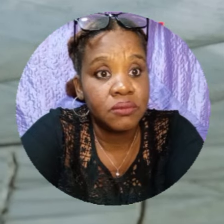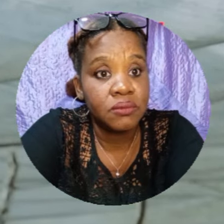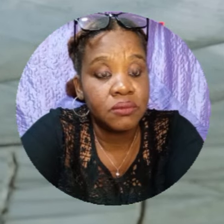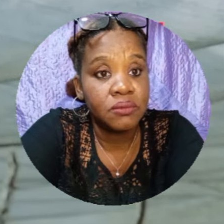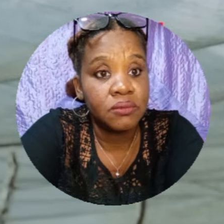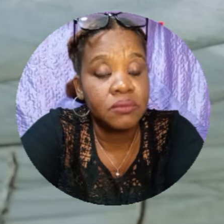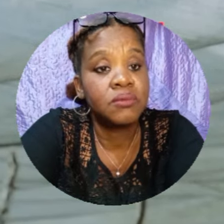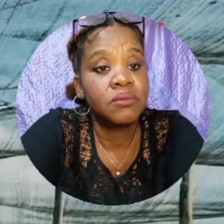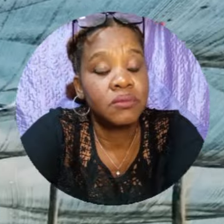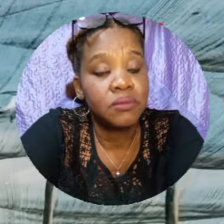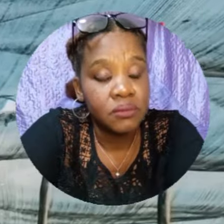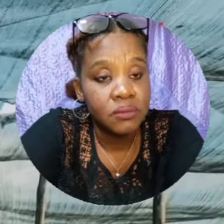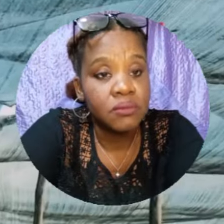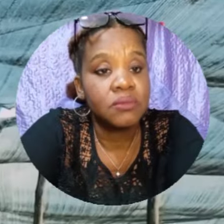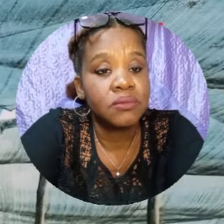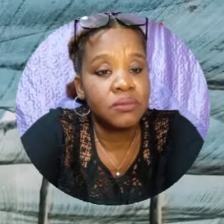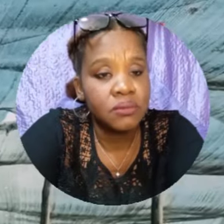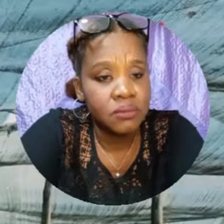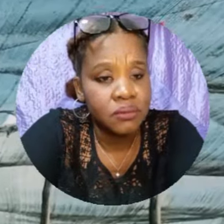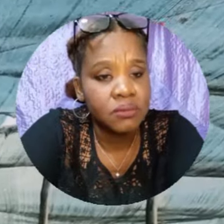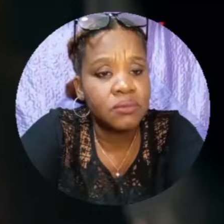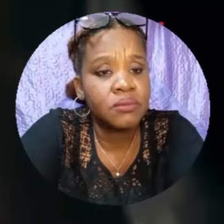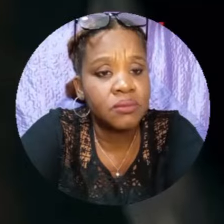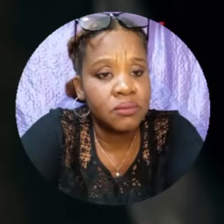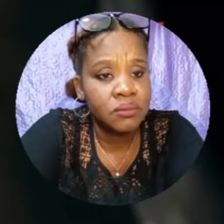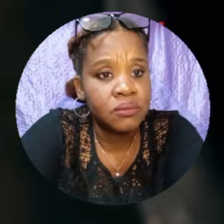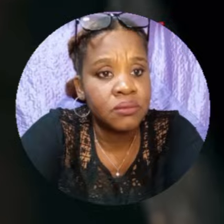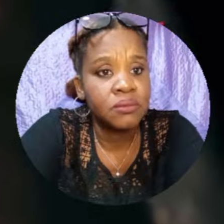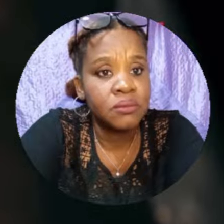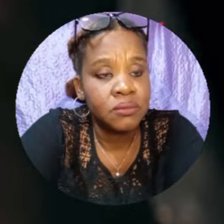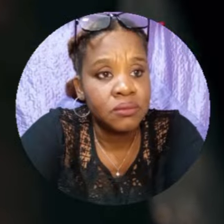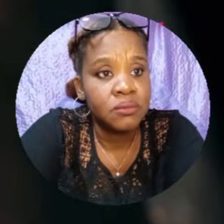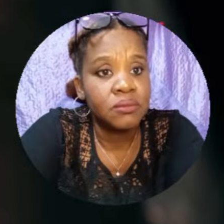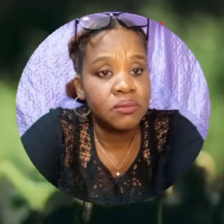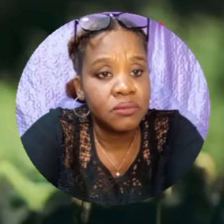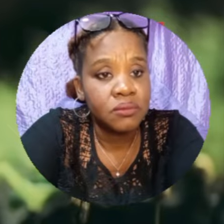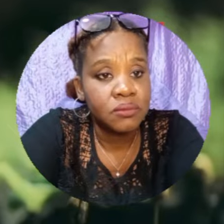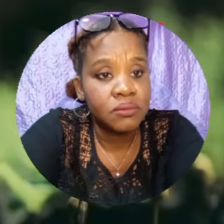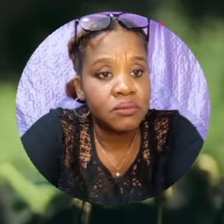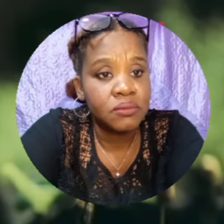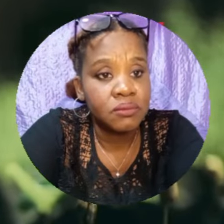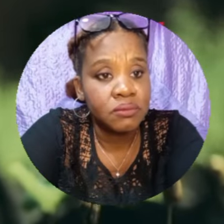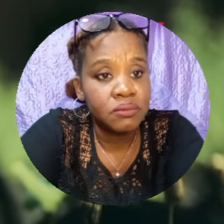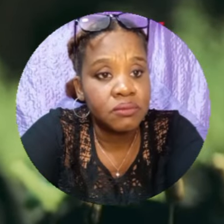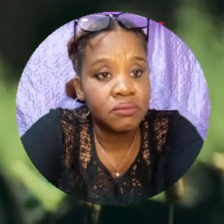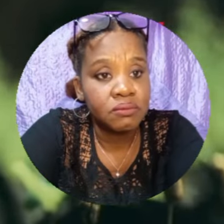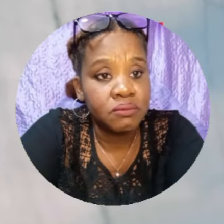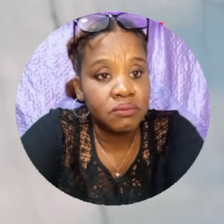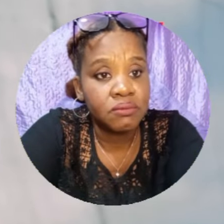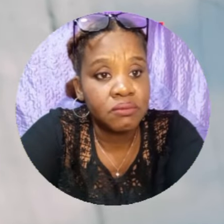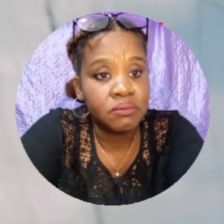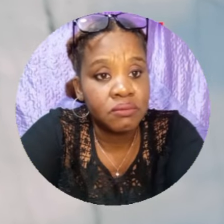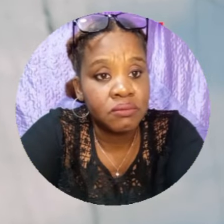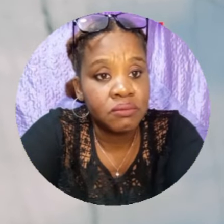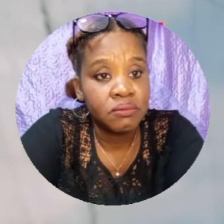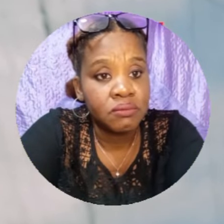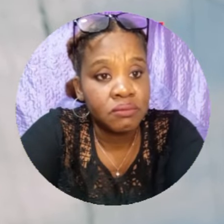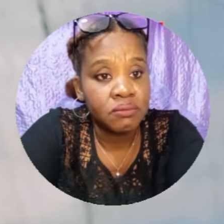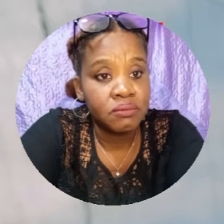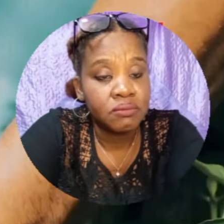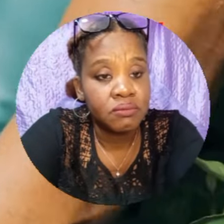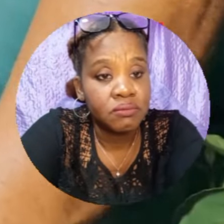los vínculos de una multinacional con productores locales para que los productores seamos beneficiarios de esta